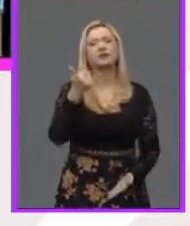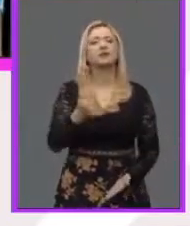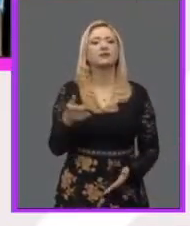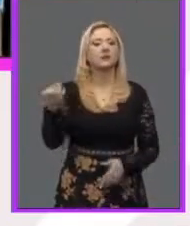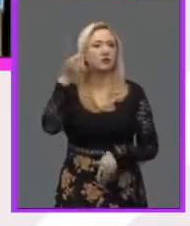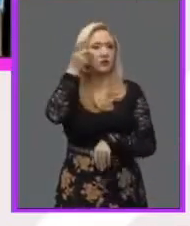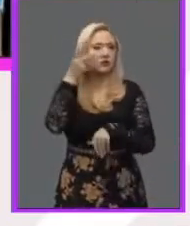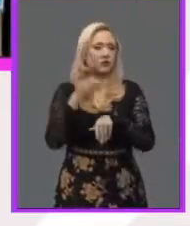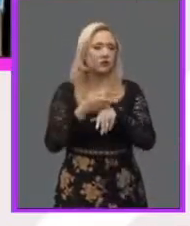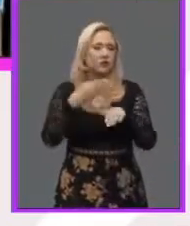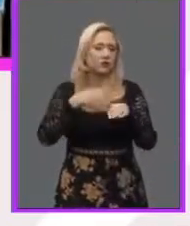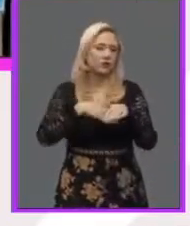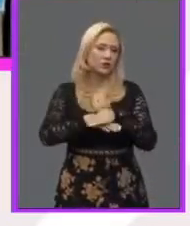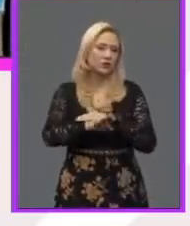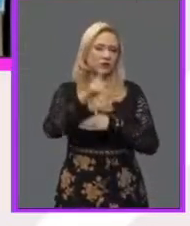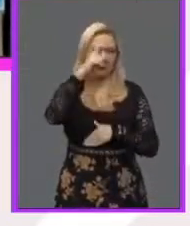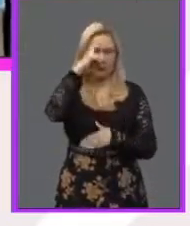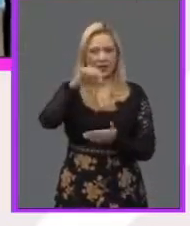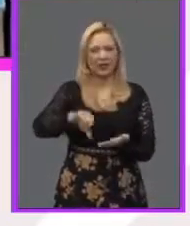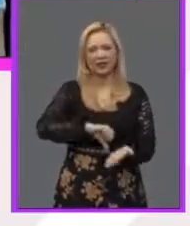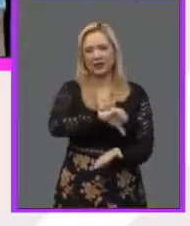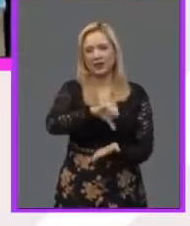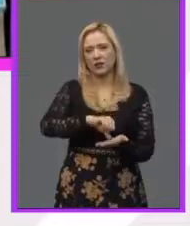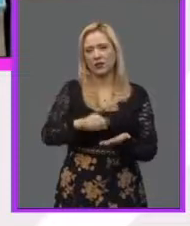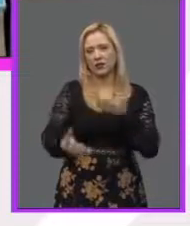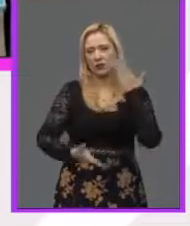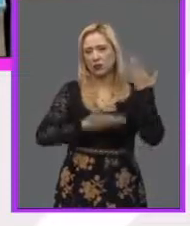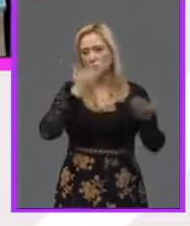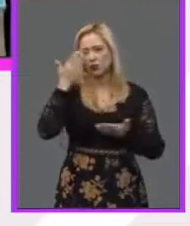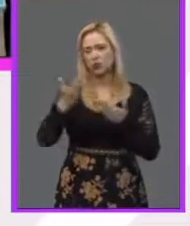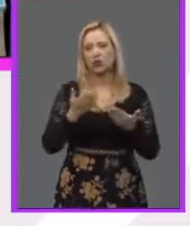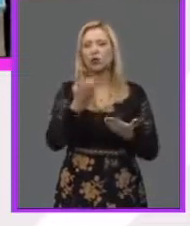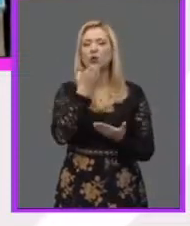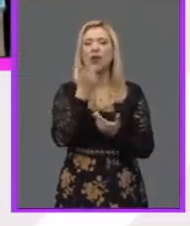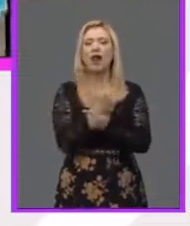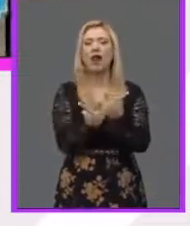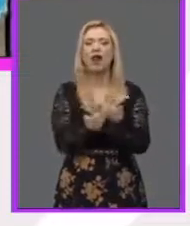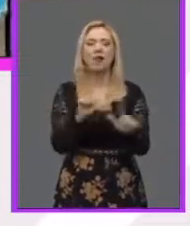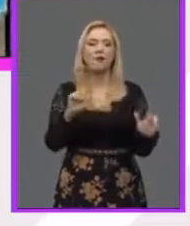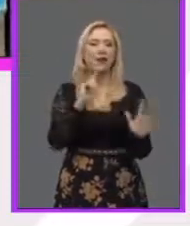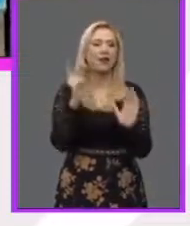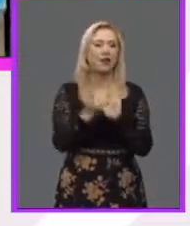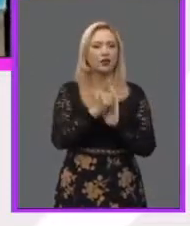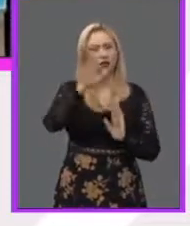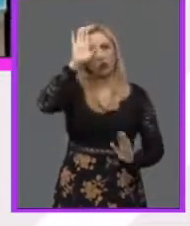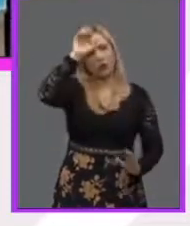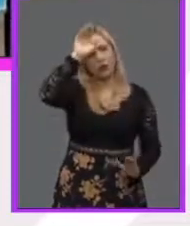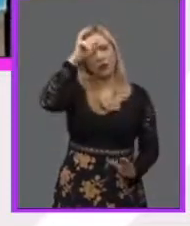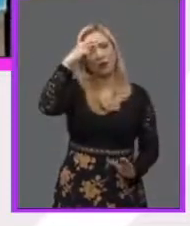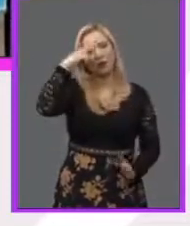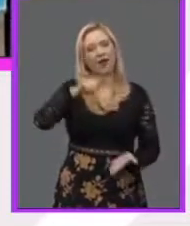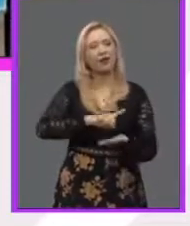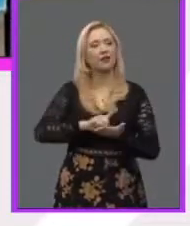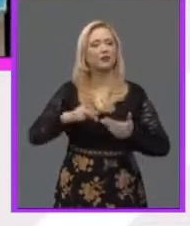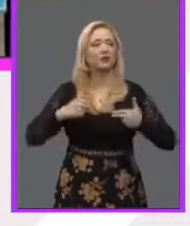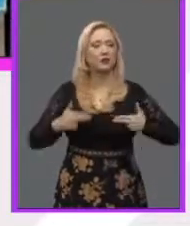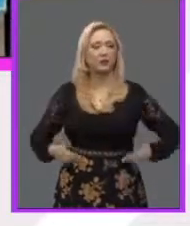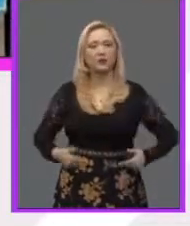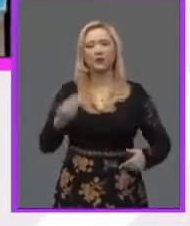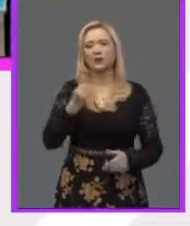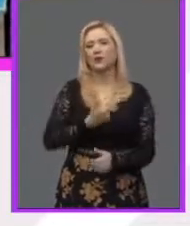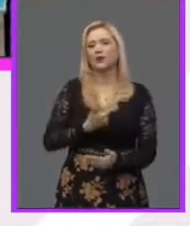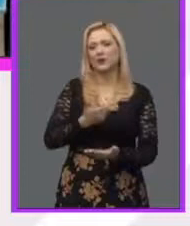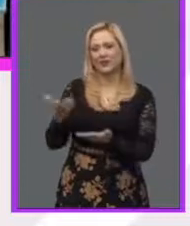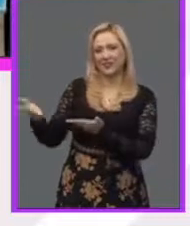es directora del Centro de Derechos Humanos de la Facultad Libre de Derecho de Monterrey. Querida Carla, me da muchísimo